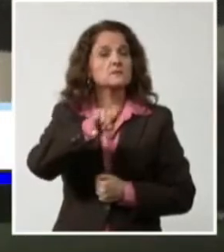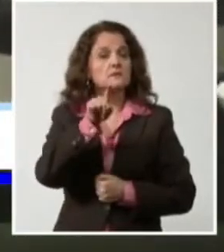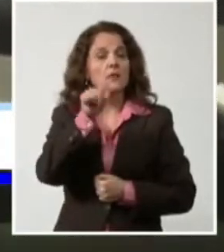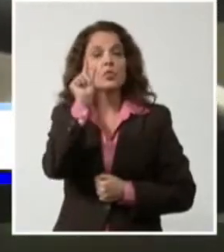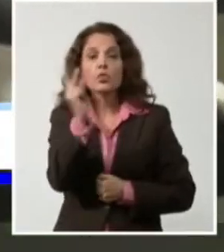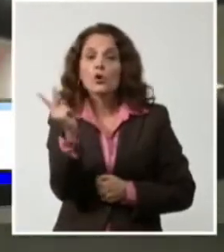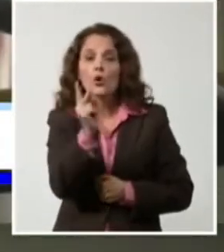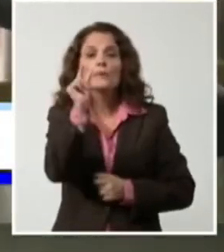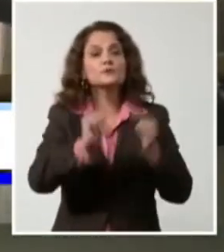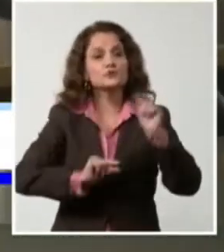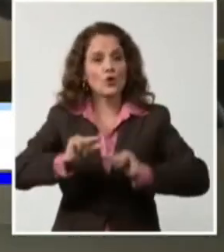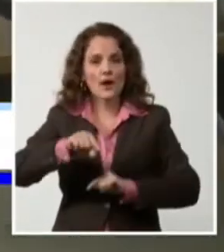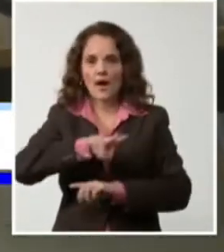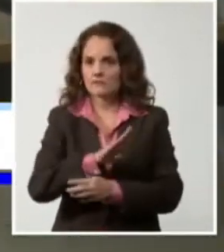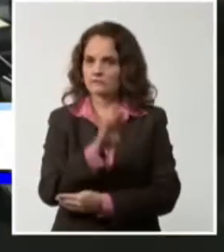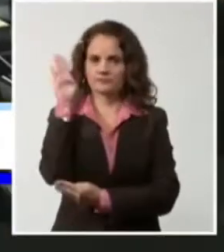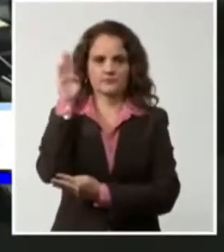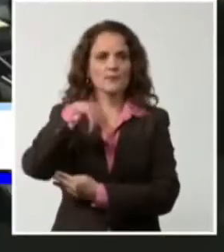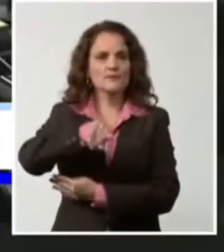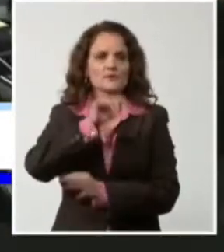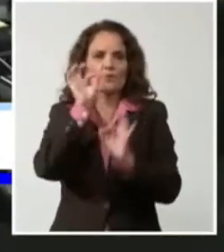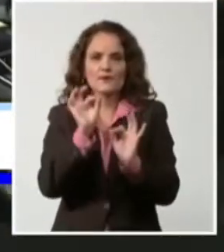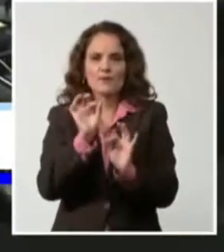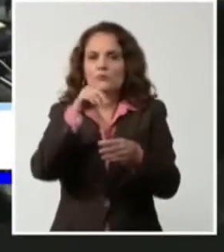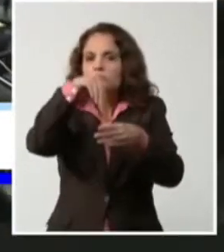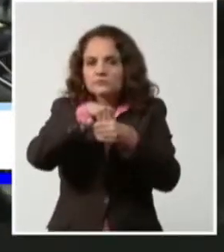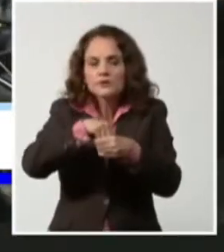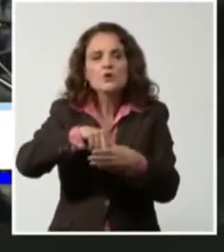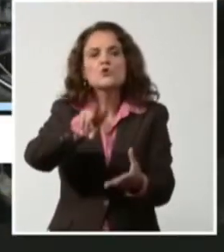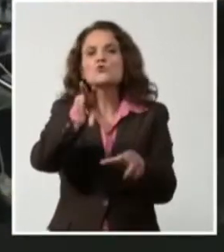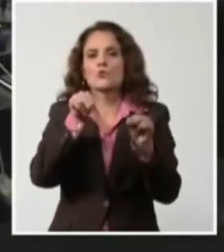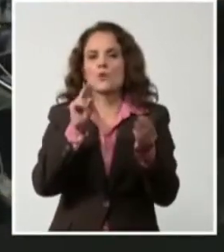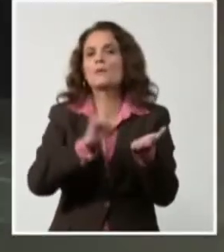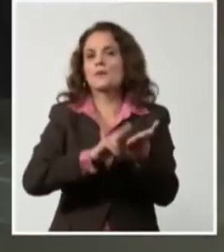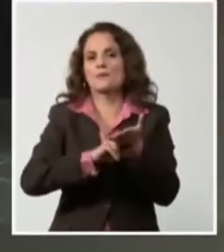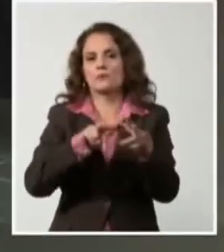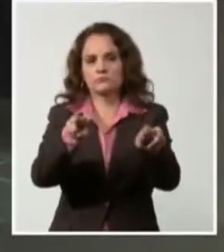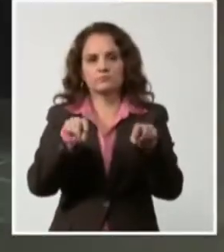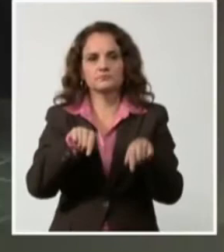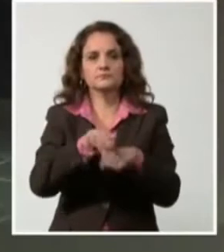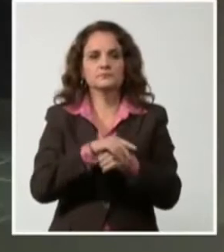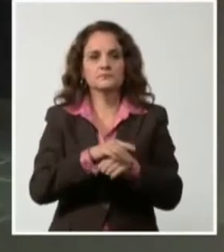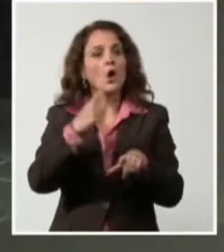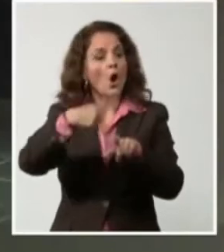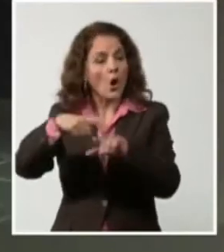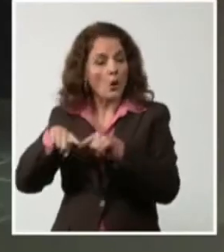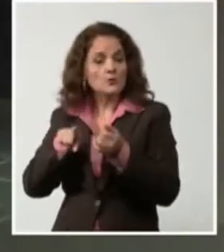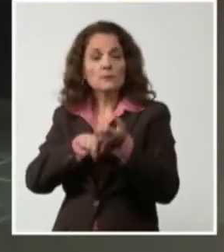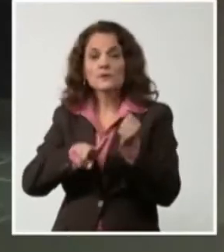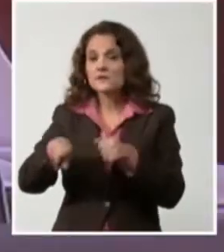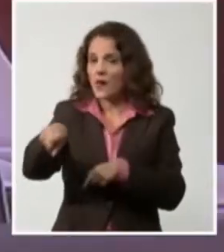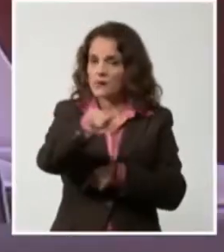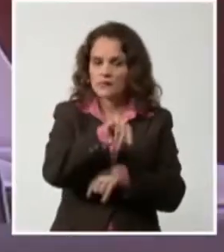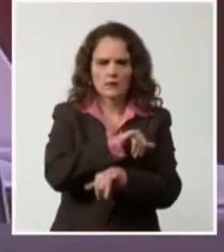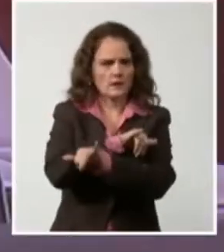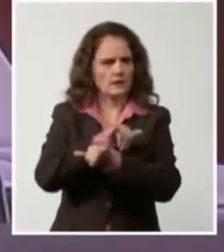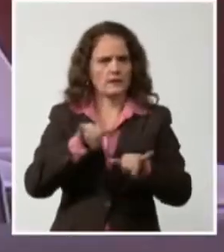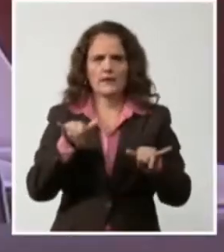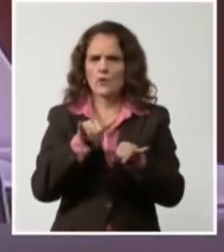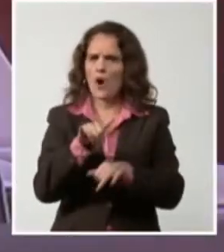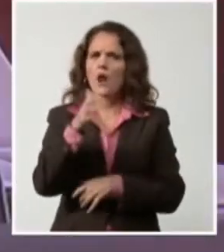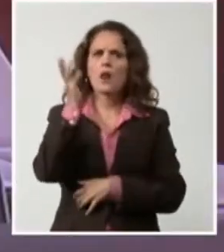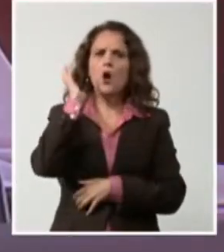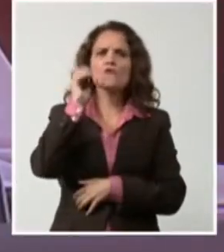nuevos diputados del Parlamento cubano. Como en el resto de las provincias del país, los parlamentarios analizaron por videoconferencia los